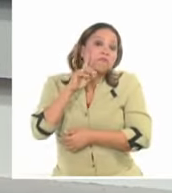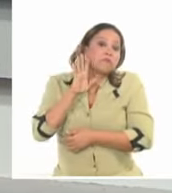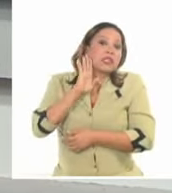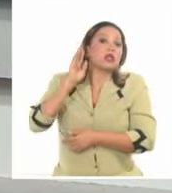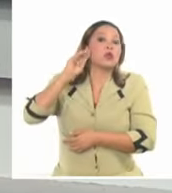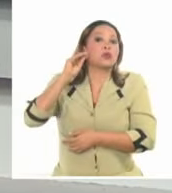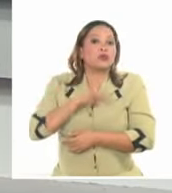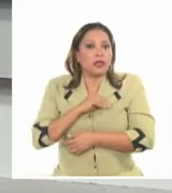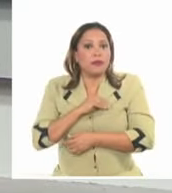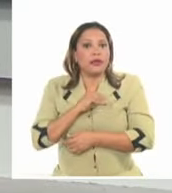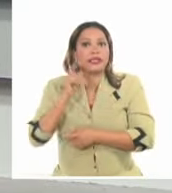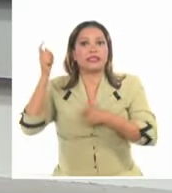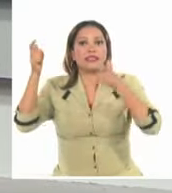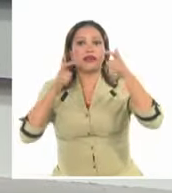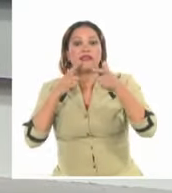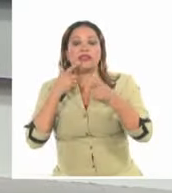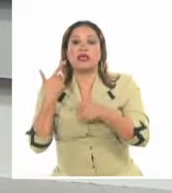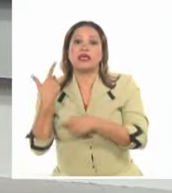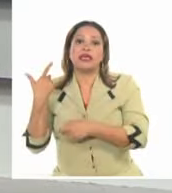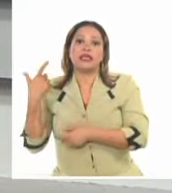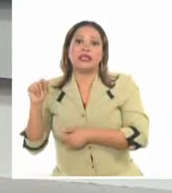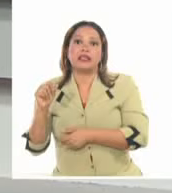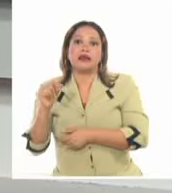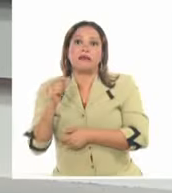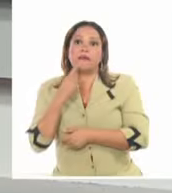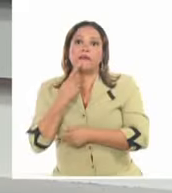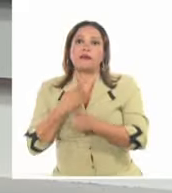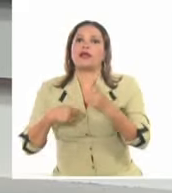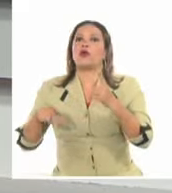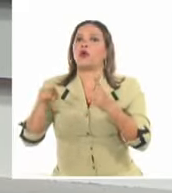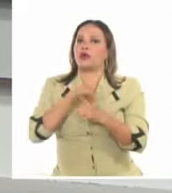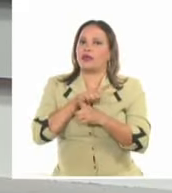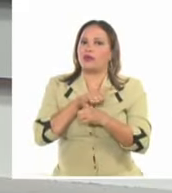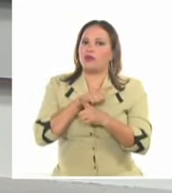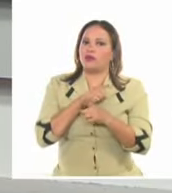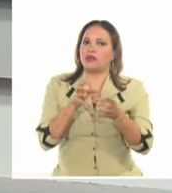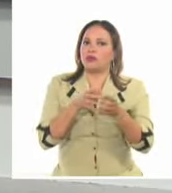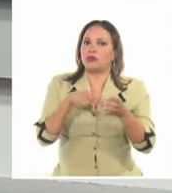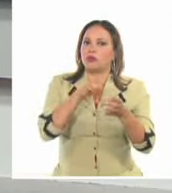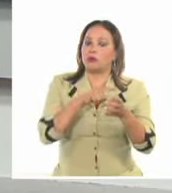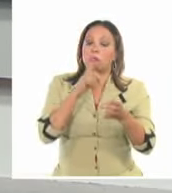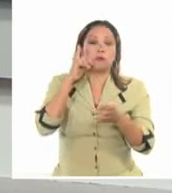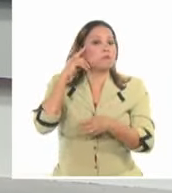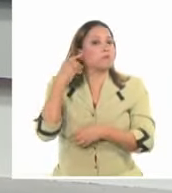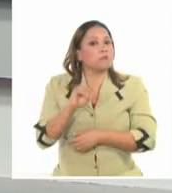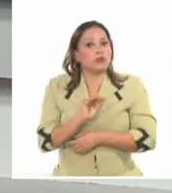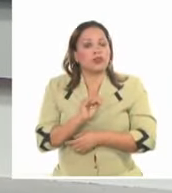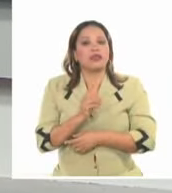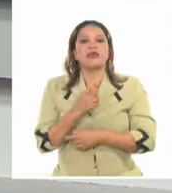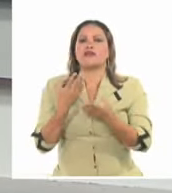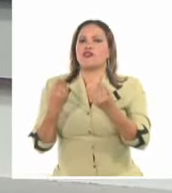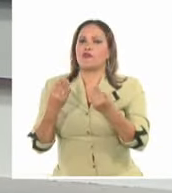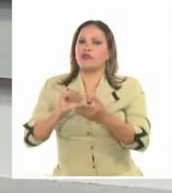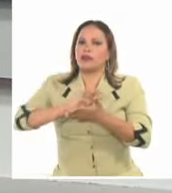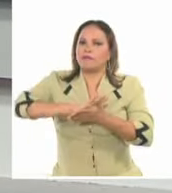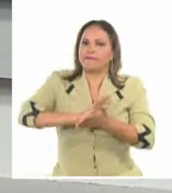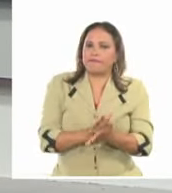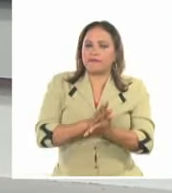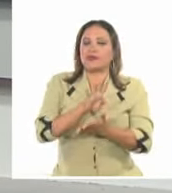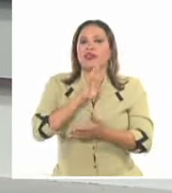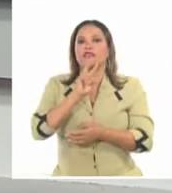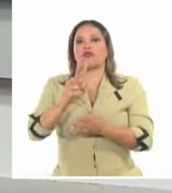Que yo sepa, hay chavistas que dejan de serlo, pero antichavistas que pasan a la izquierda está por verse. Tanta ha sido la presión en 48 horas